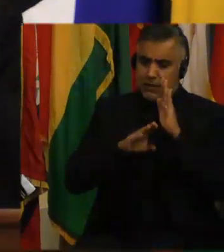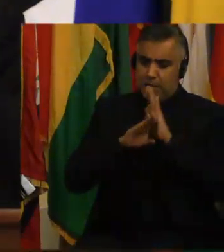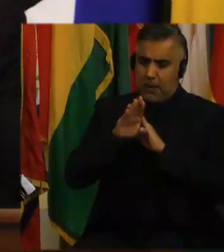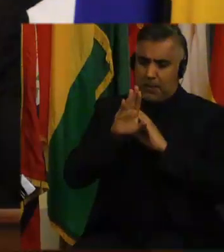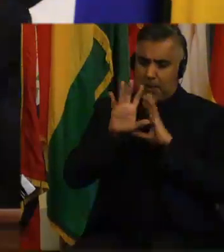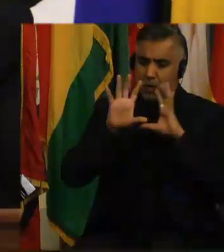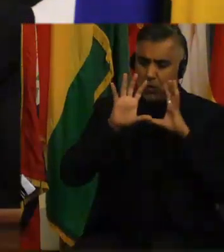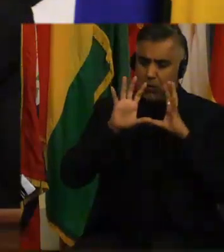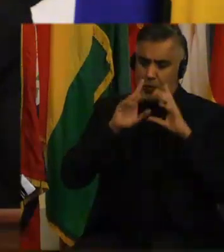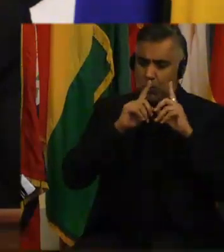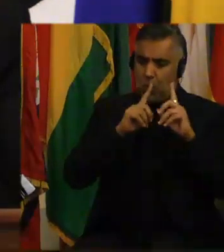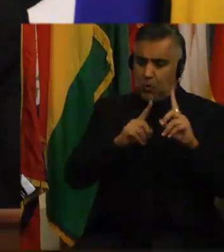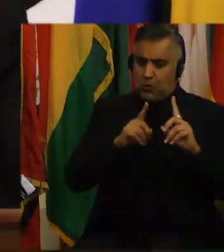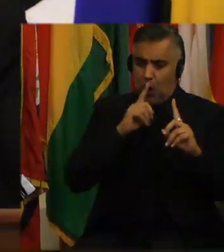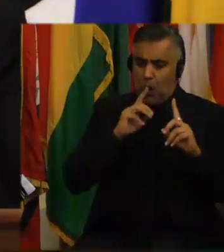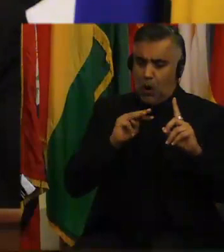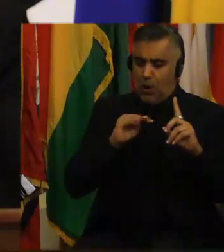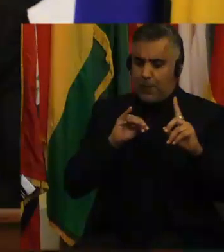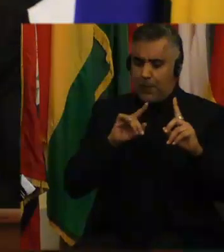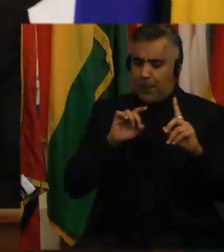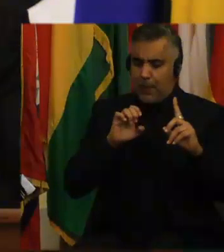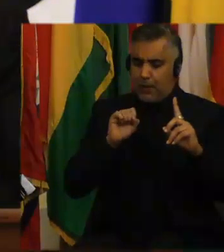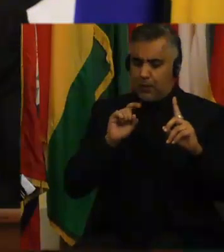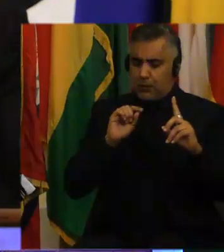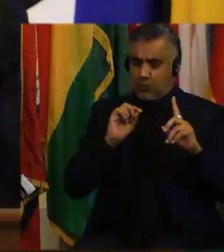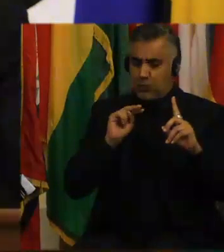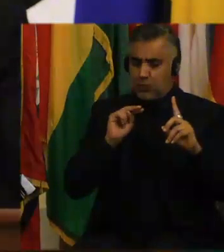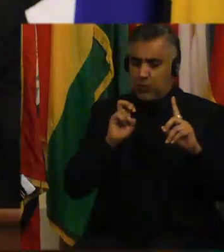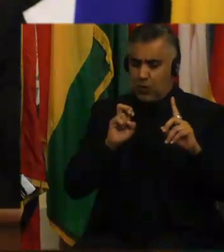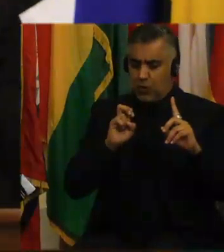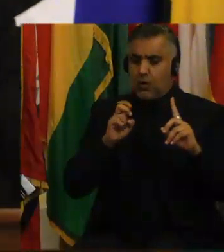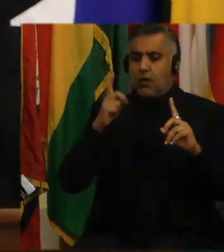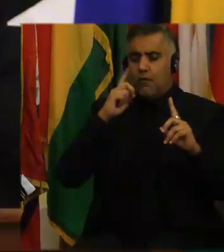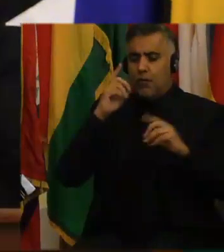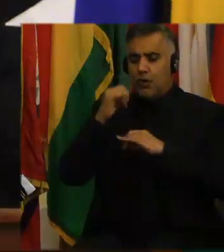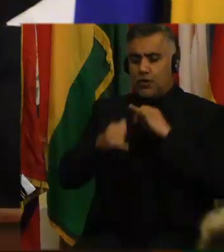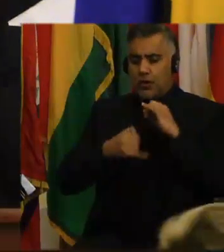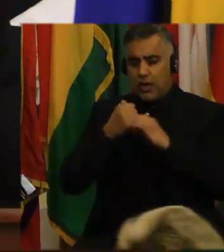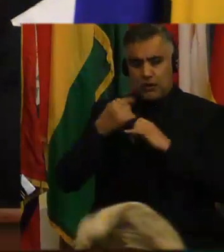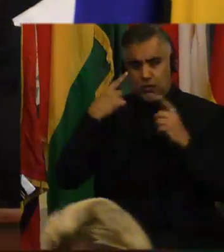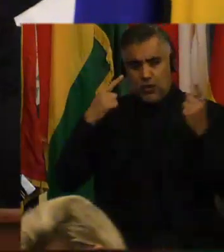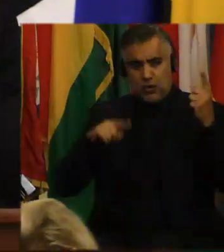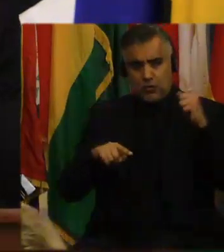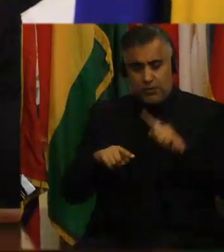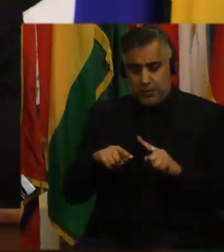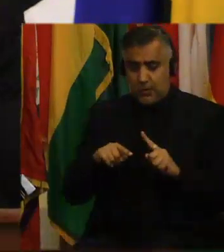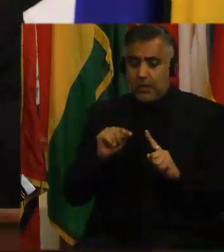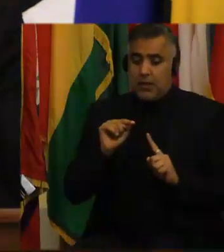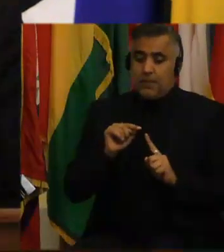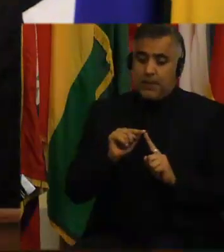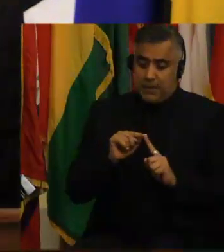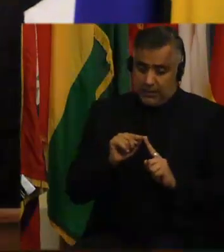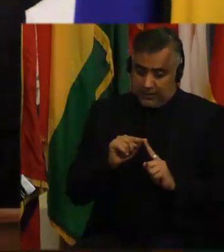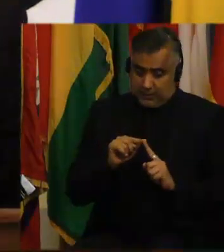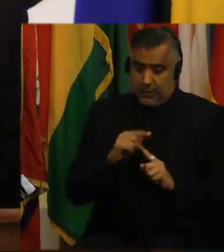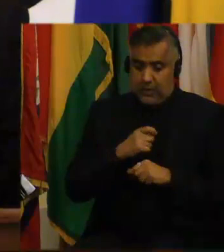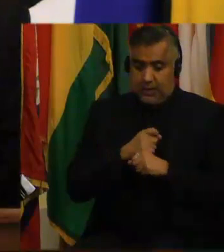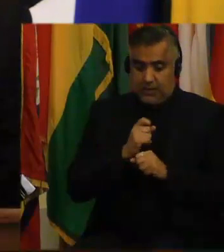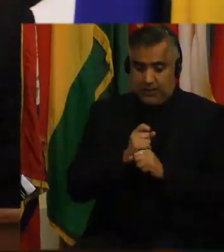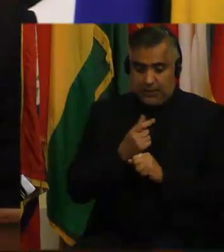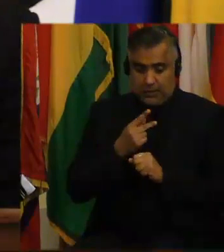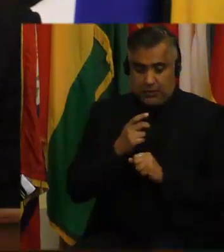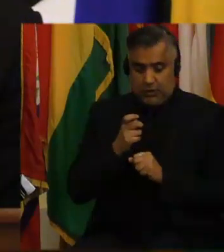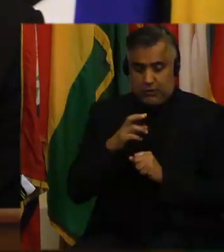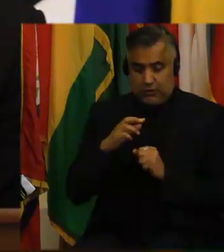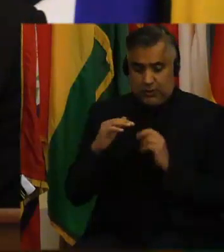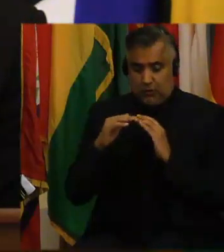acuerdos adoptados a nivel internacional, porque transversalizaron el enfoque de igualdad de género y reconocieron la violencia